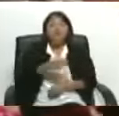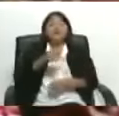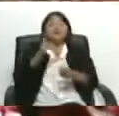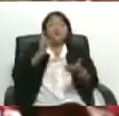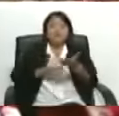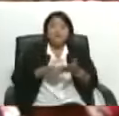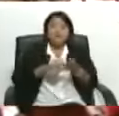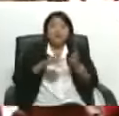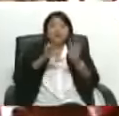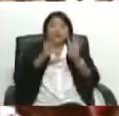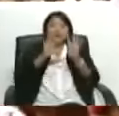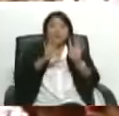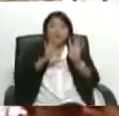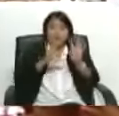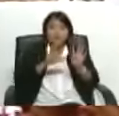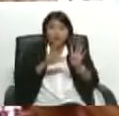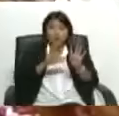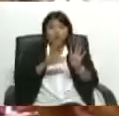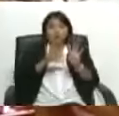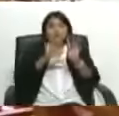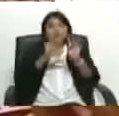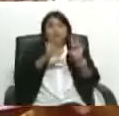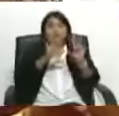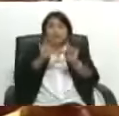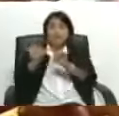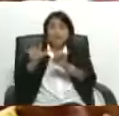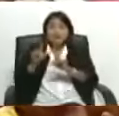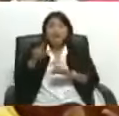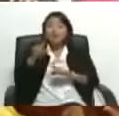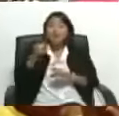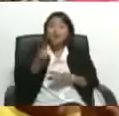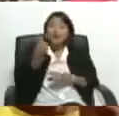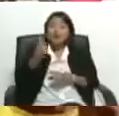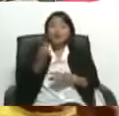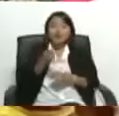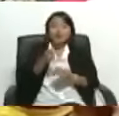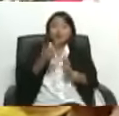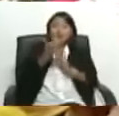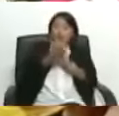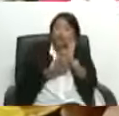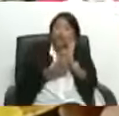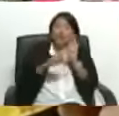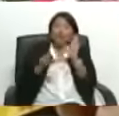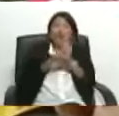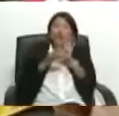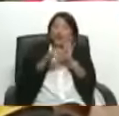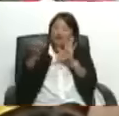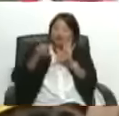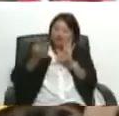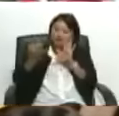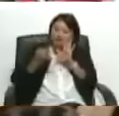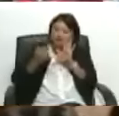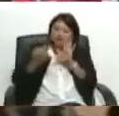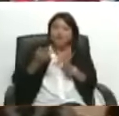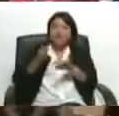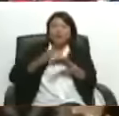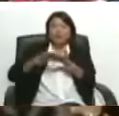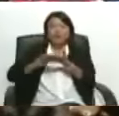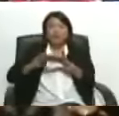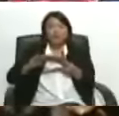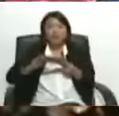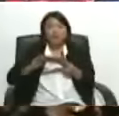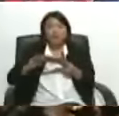1966 como el único instrumento jurídico válido para alcanzar una solución práctica